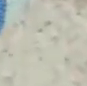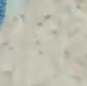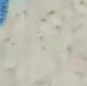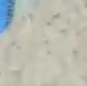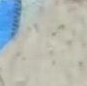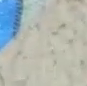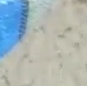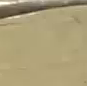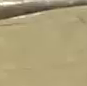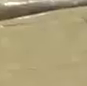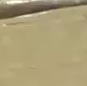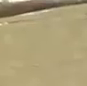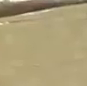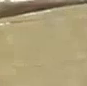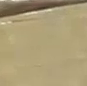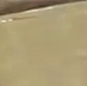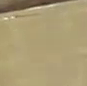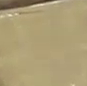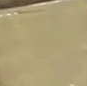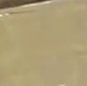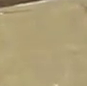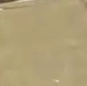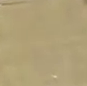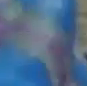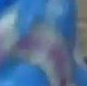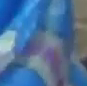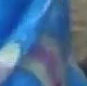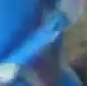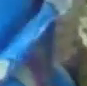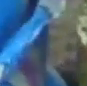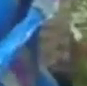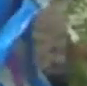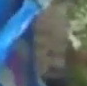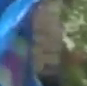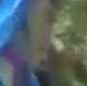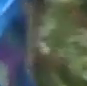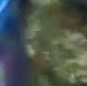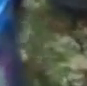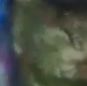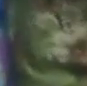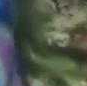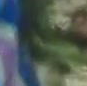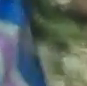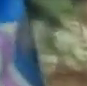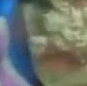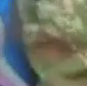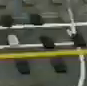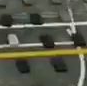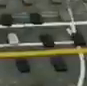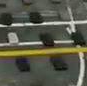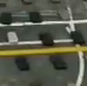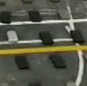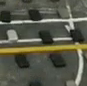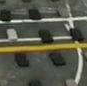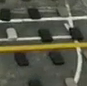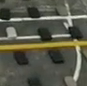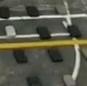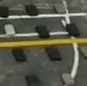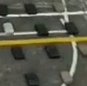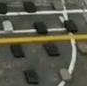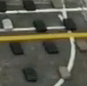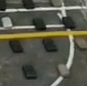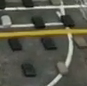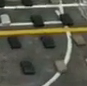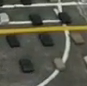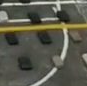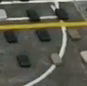Incautan más de 3 toneladas de marihuana tipo creepy en una comunidad rural colombiana ubicada a 30 minutos de Tulcán. La droga estaba lista para